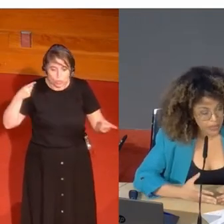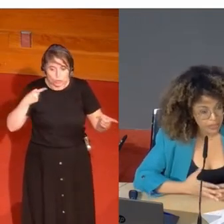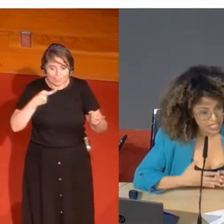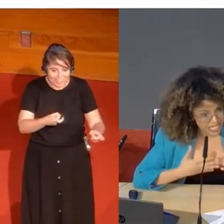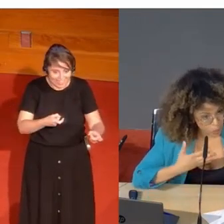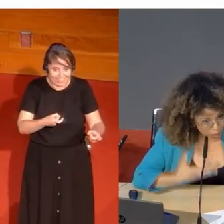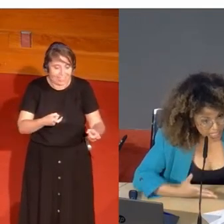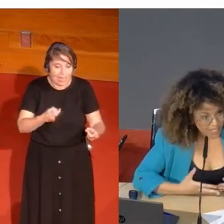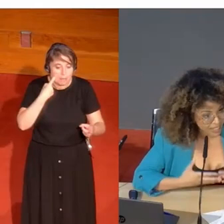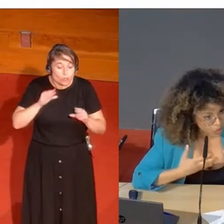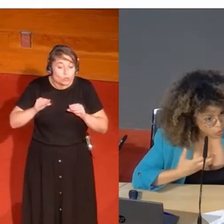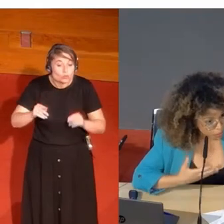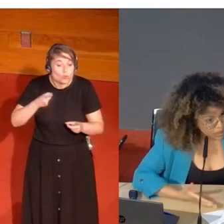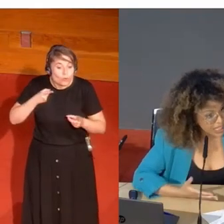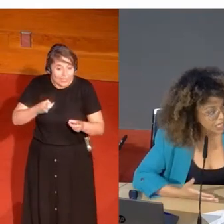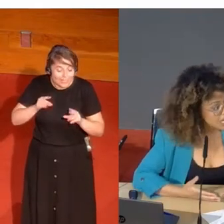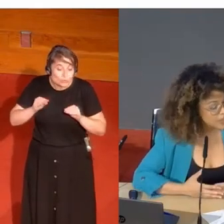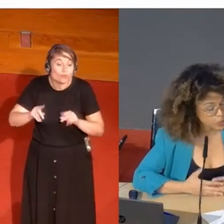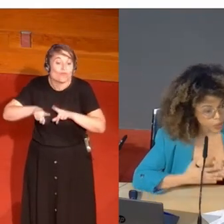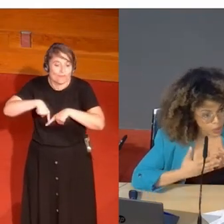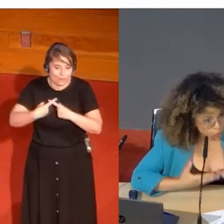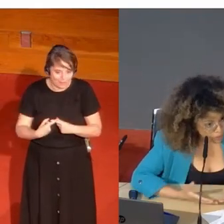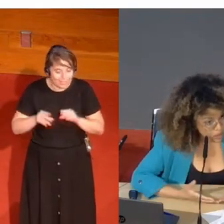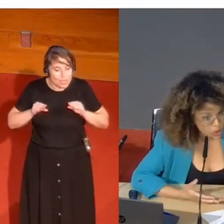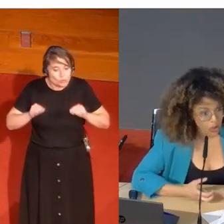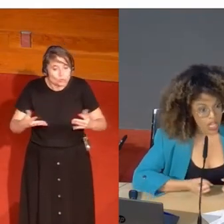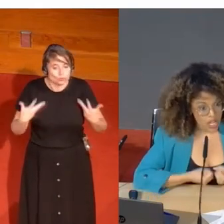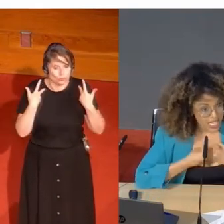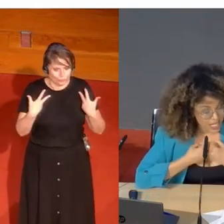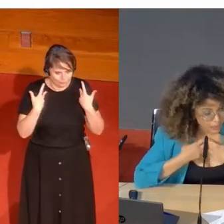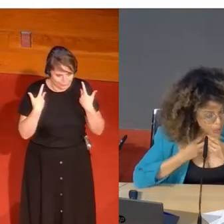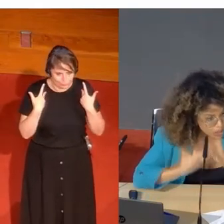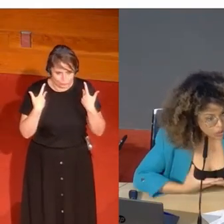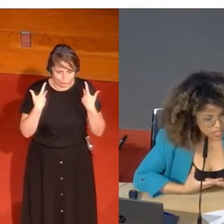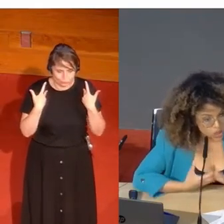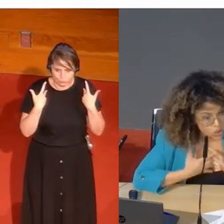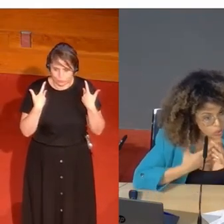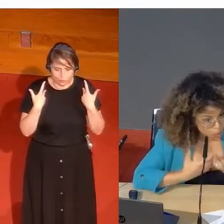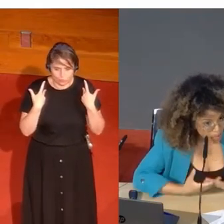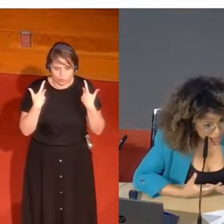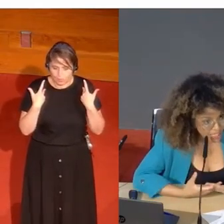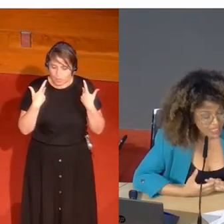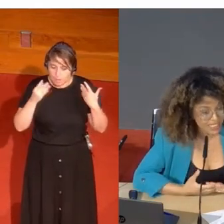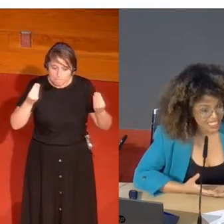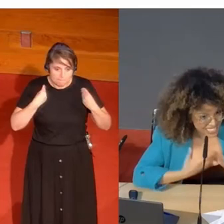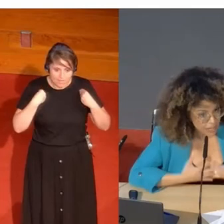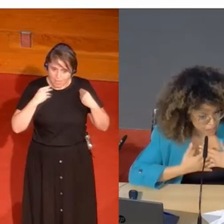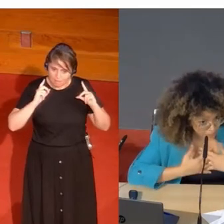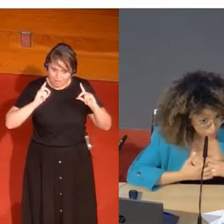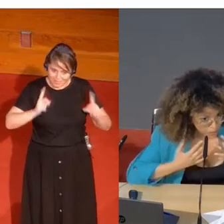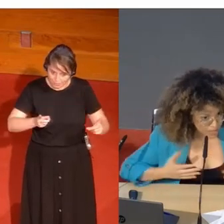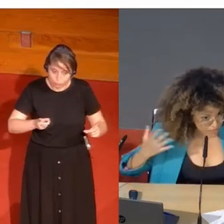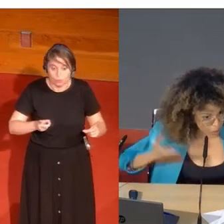gaza Pero también es su guerra la guerra de su familia es su propio sufrimiento eh poniendo en riesgo su propia vida que